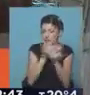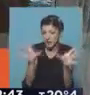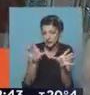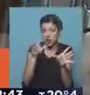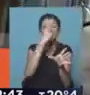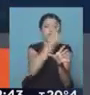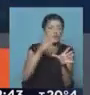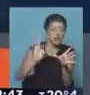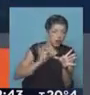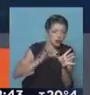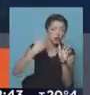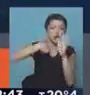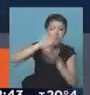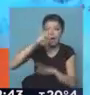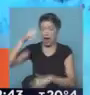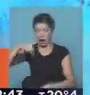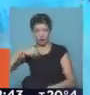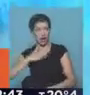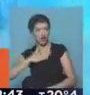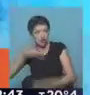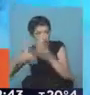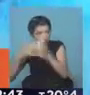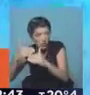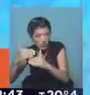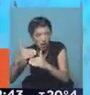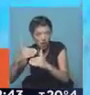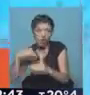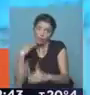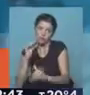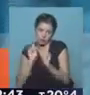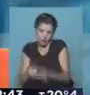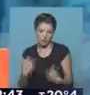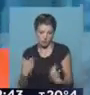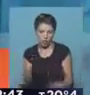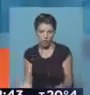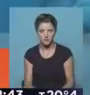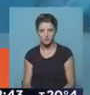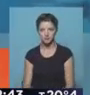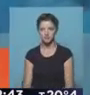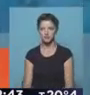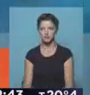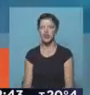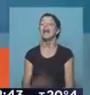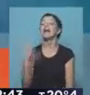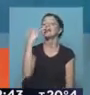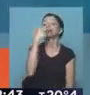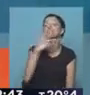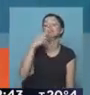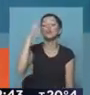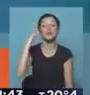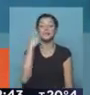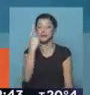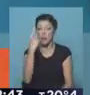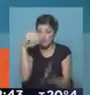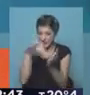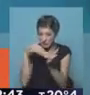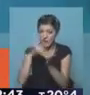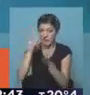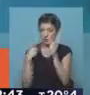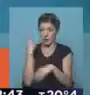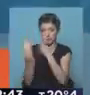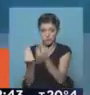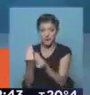estamos haciendo nuestra conversión industrial nosotros, nos toca a nosotros. Creo que algo de esto. 491 millones de personas, es decir, estamos hablando de una población de